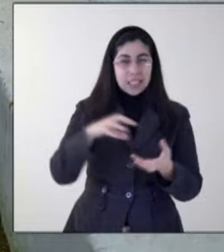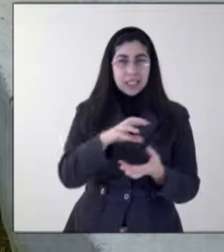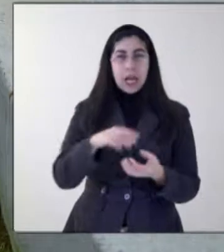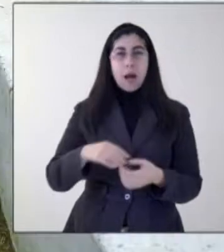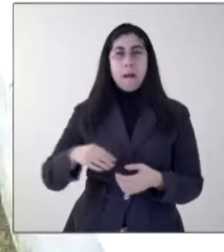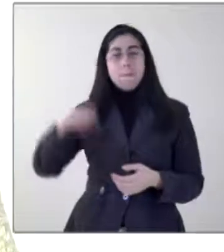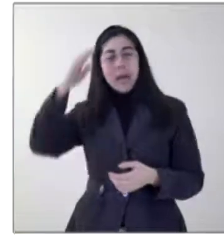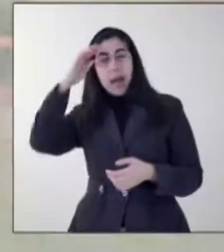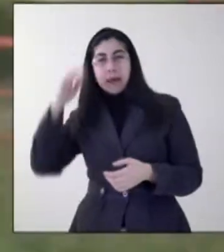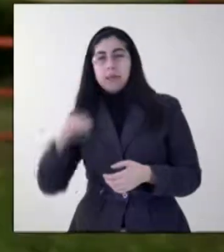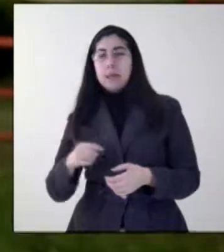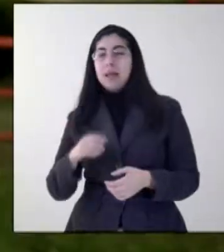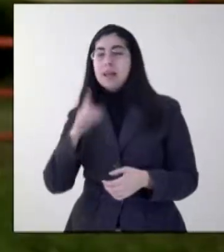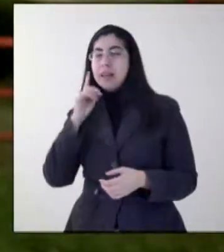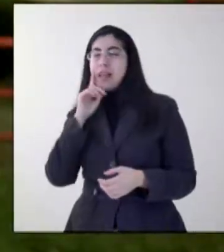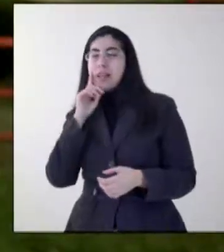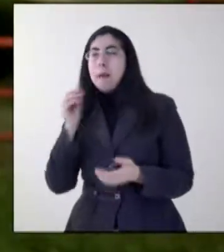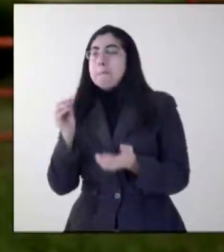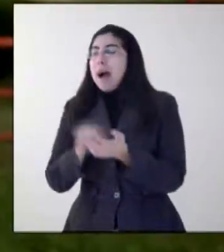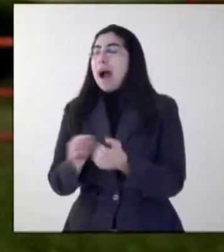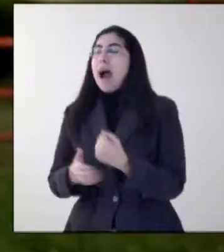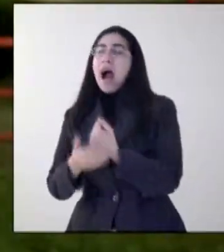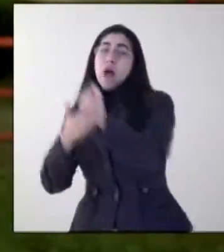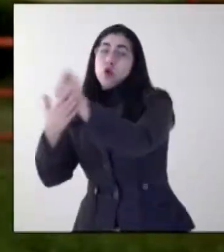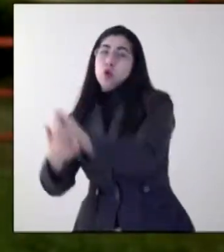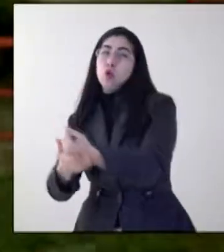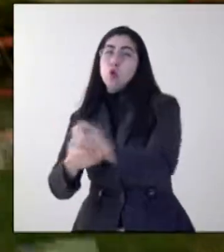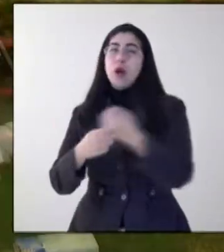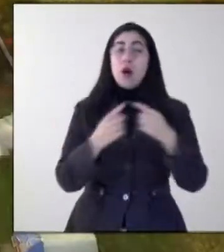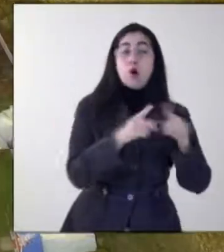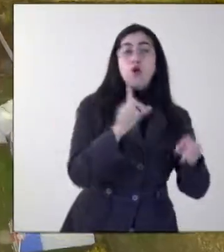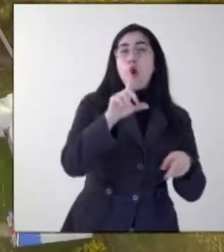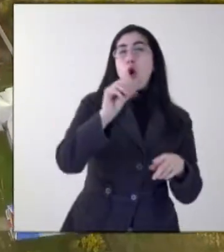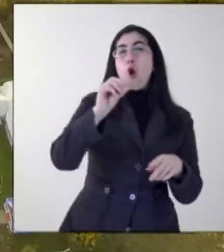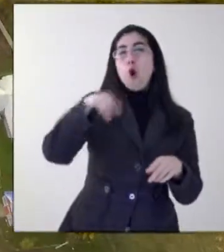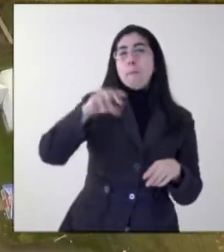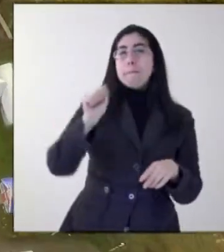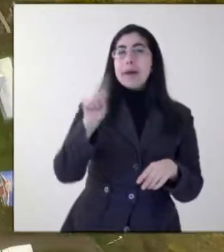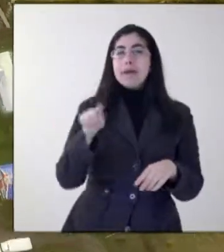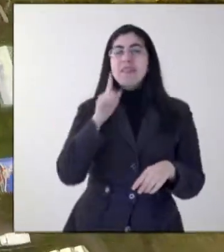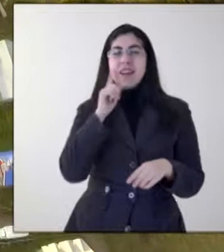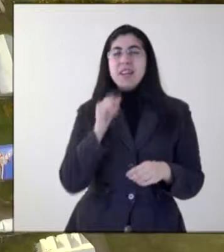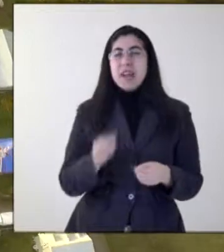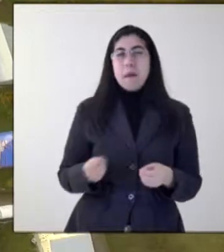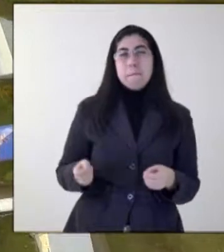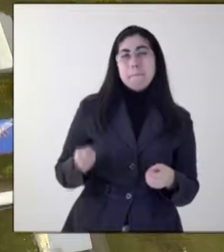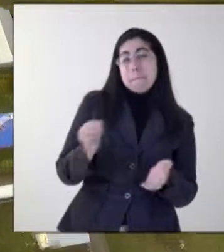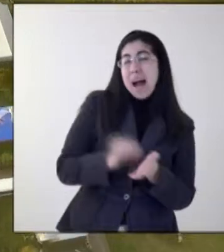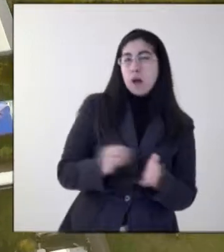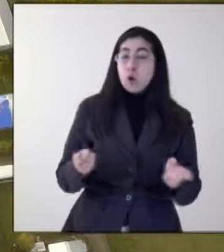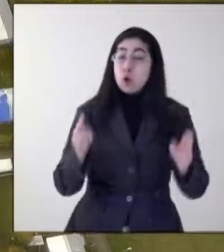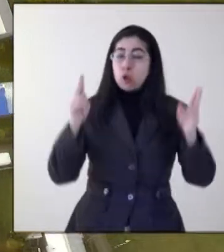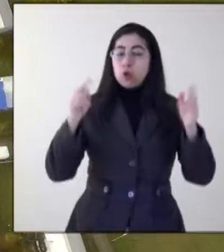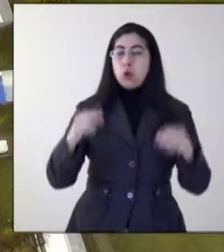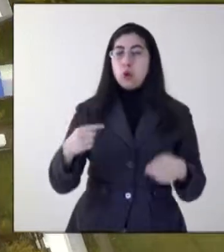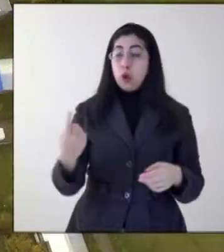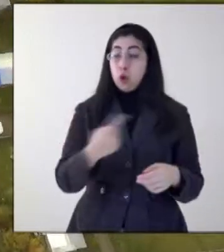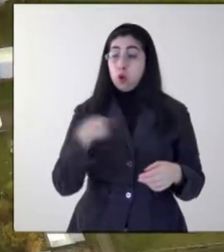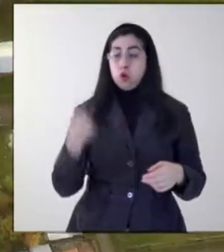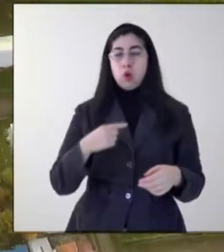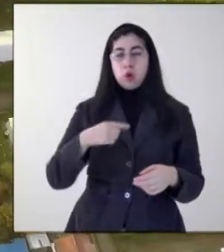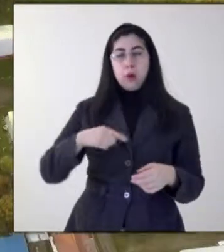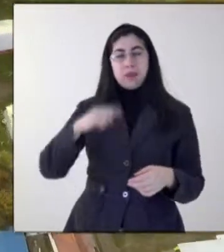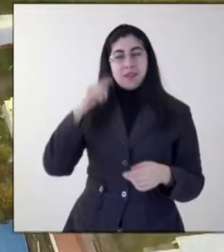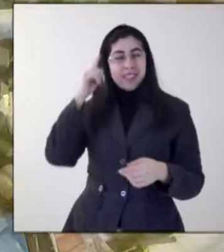ser más beneficiada, que Loma se llevaba ciertas obras, que esto. No, nosotros siempre, nuestro objetivo, nuestro